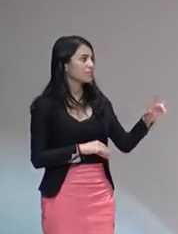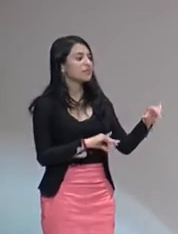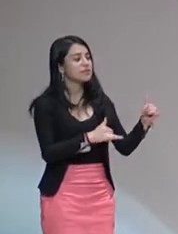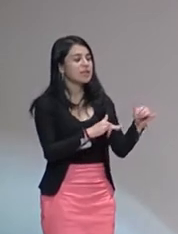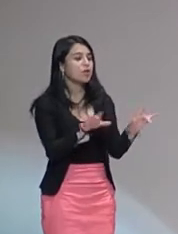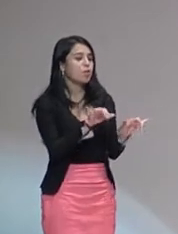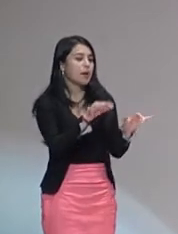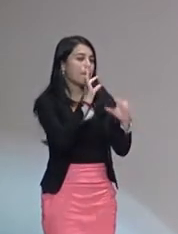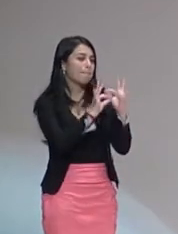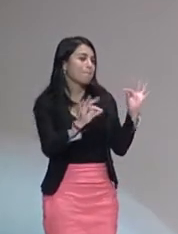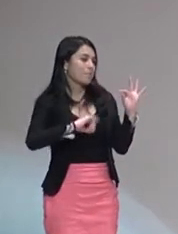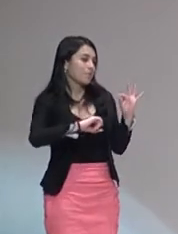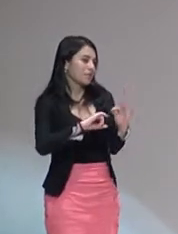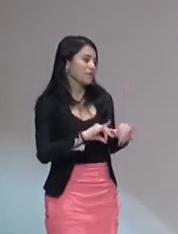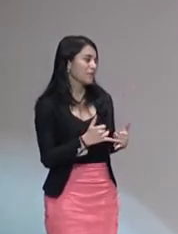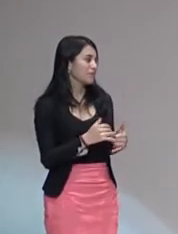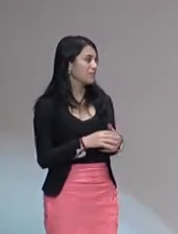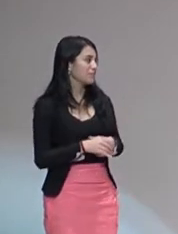silencio.